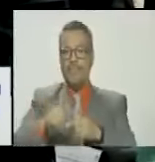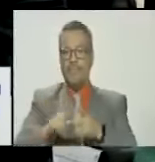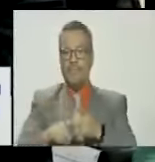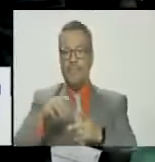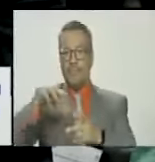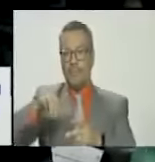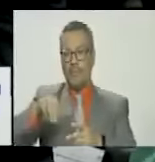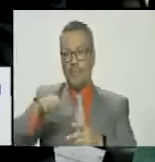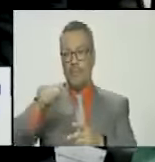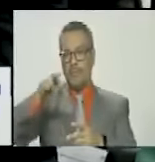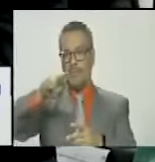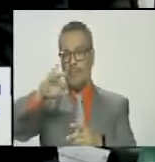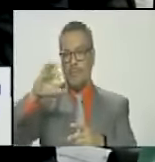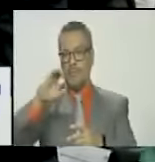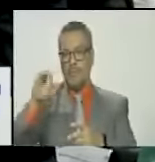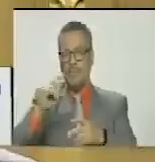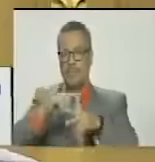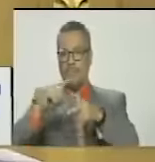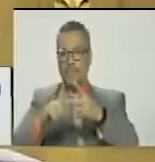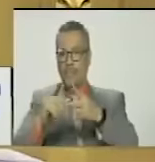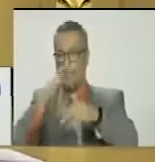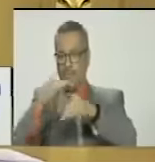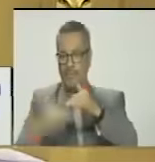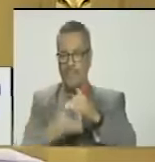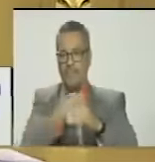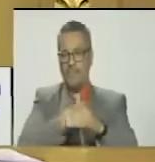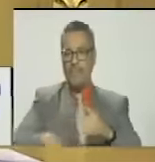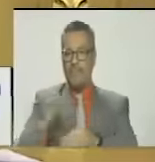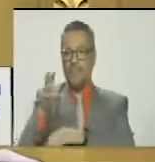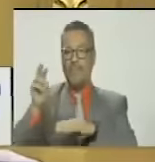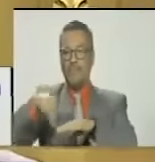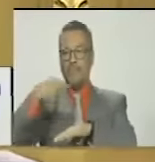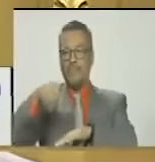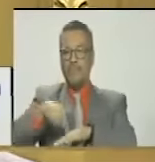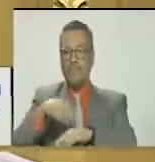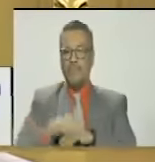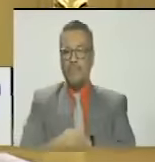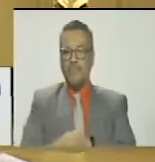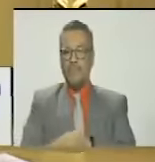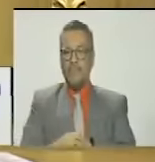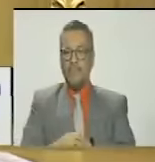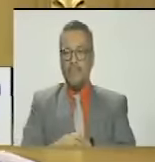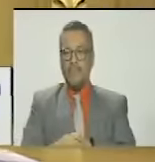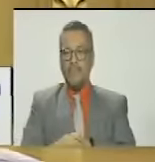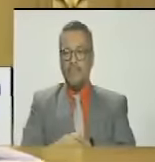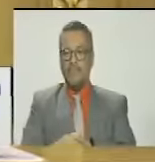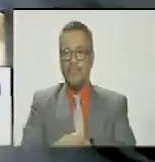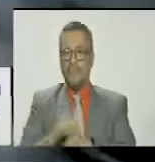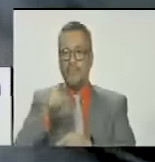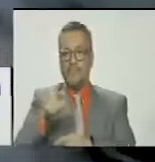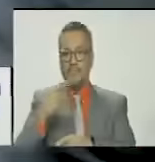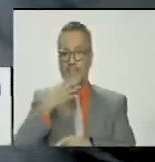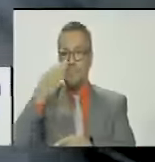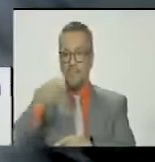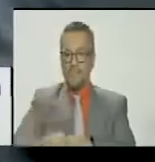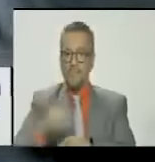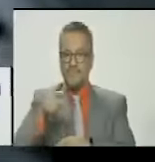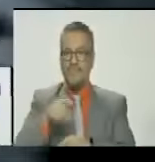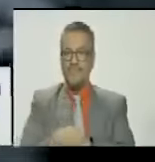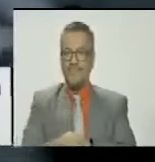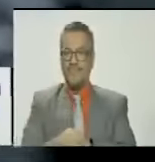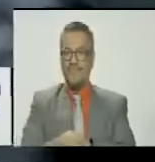y América Pérez para segunda vicepresidenta de la Asamblea Nacional. Estoy